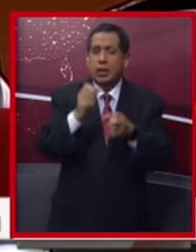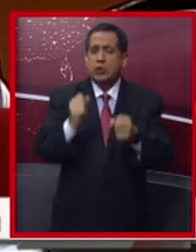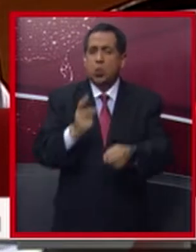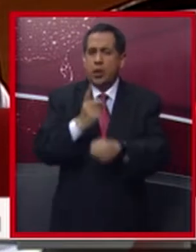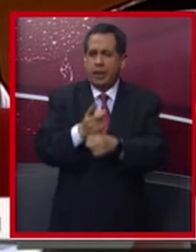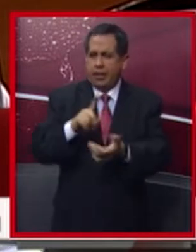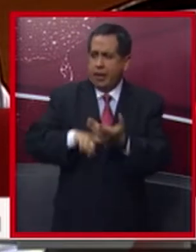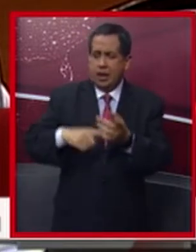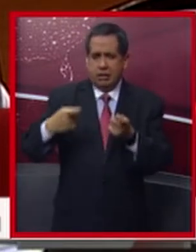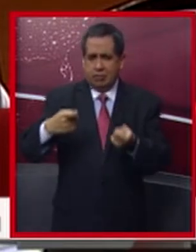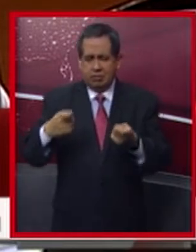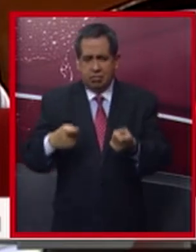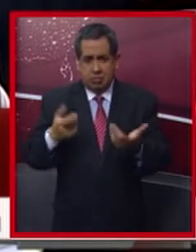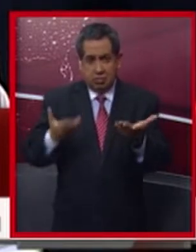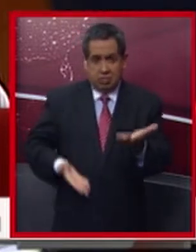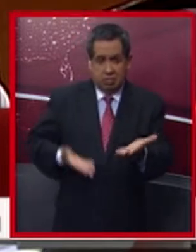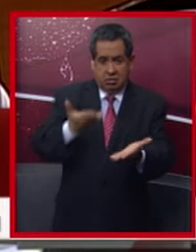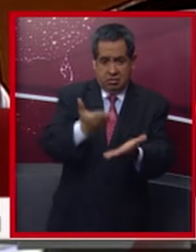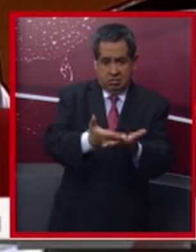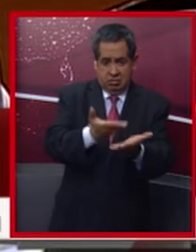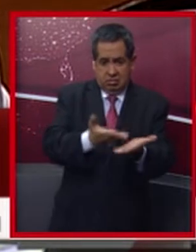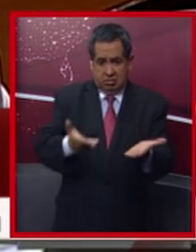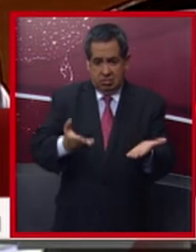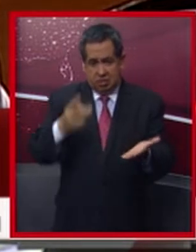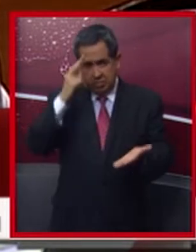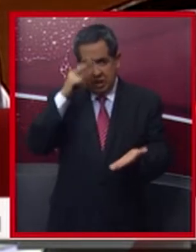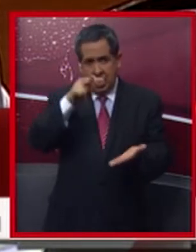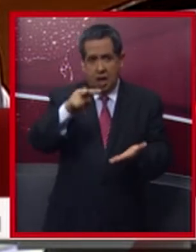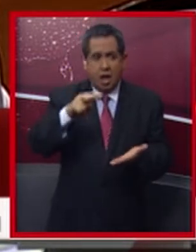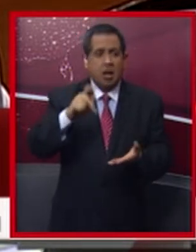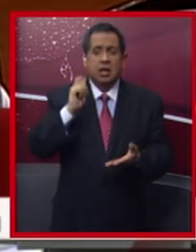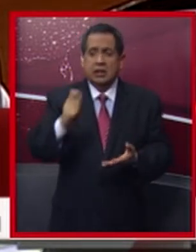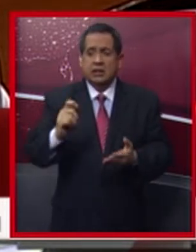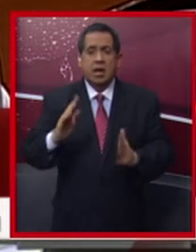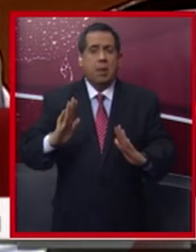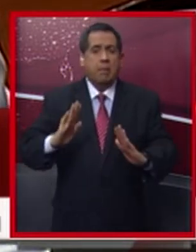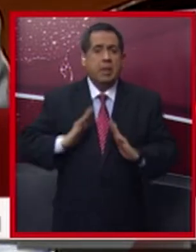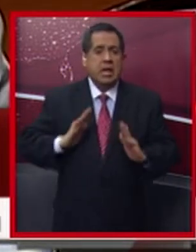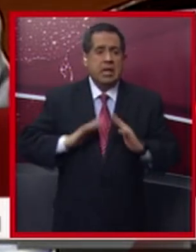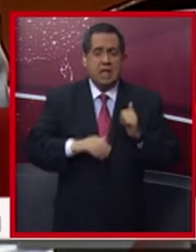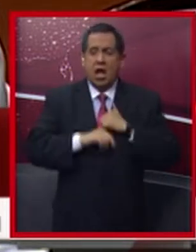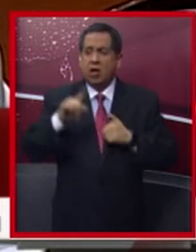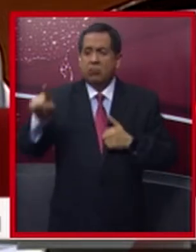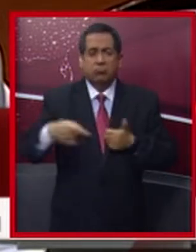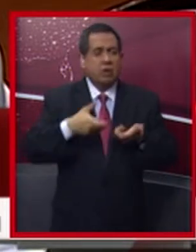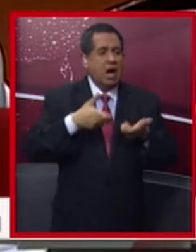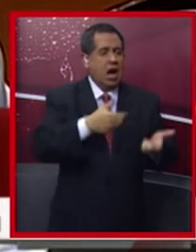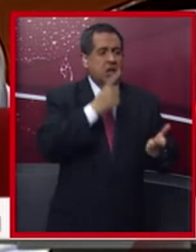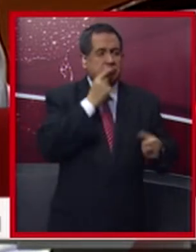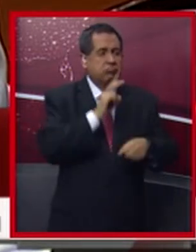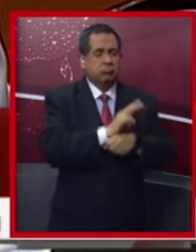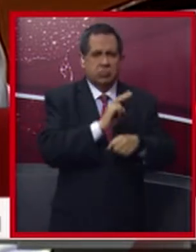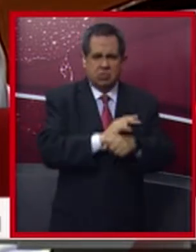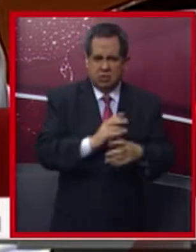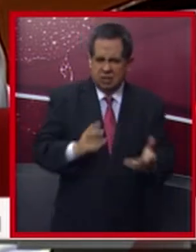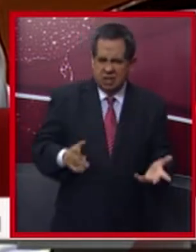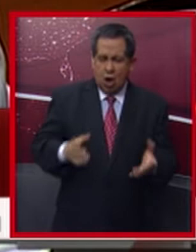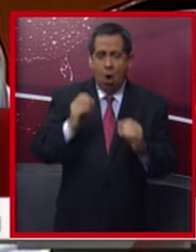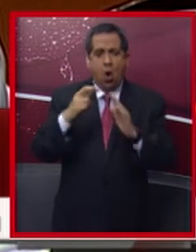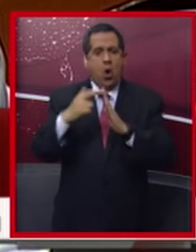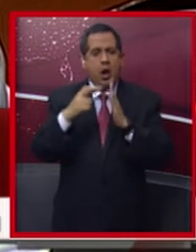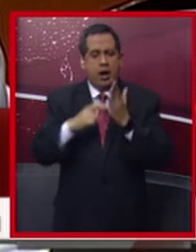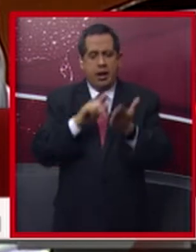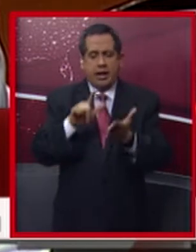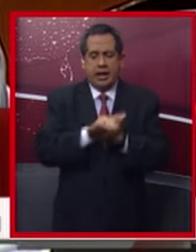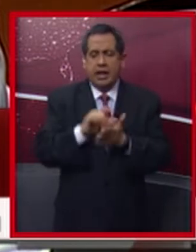presentado y que solo buscan que se militarice la seguridad pública, o sobre el proyecto de la ley reglamentaria